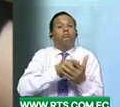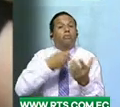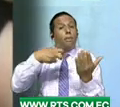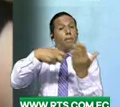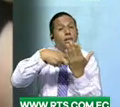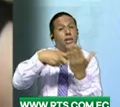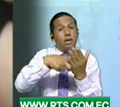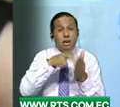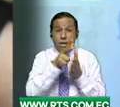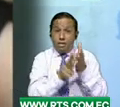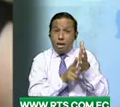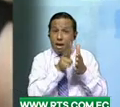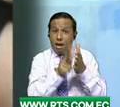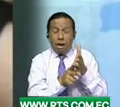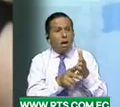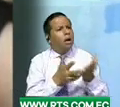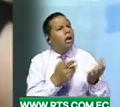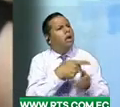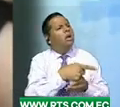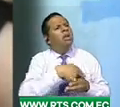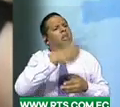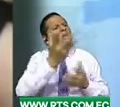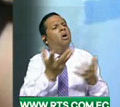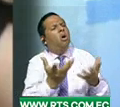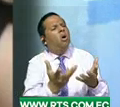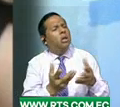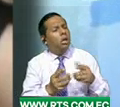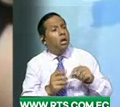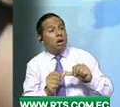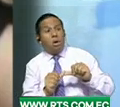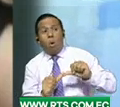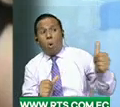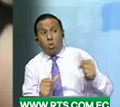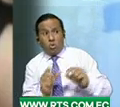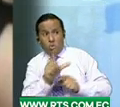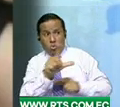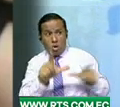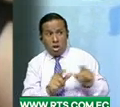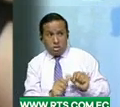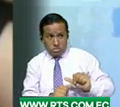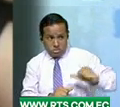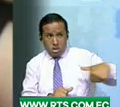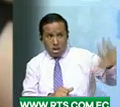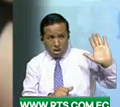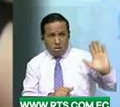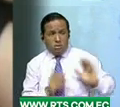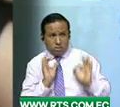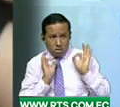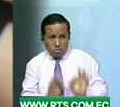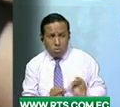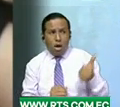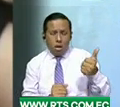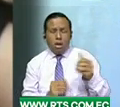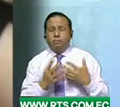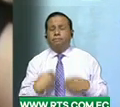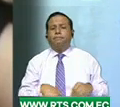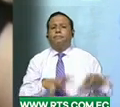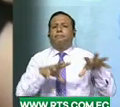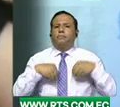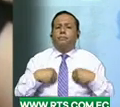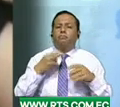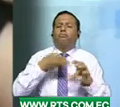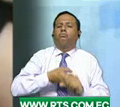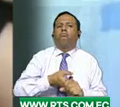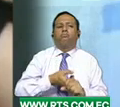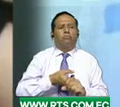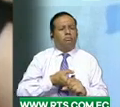de tren que nos prometía llegar a una ciudad en particular, pero este no nos llevó a la ciudad donde